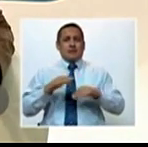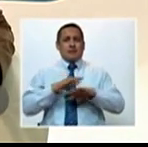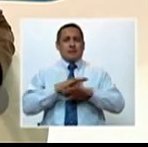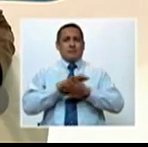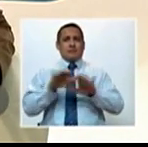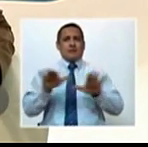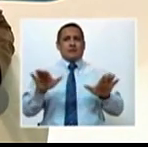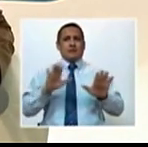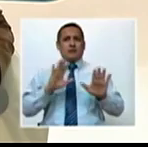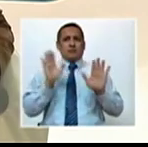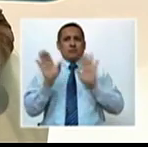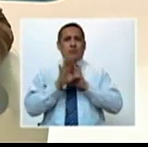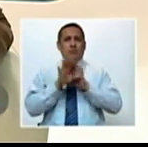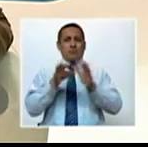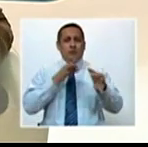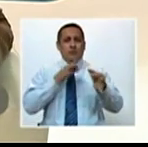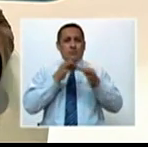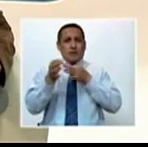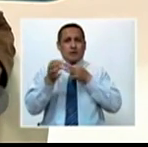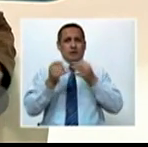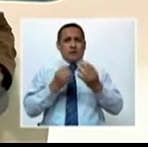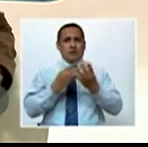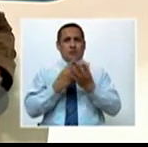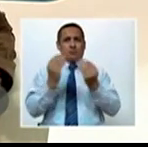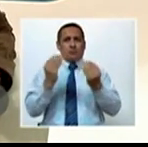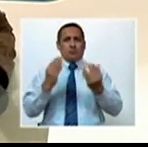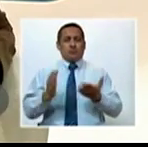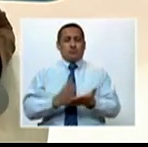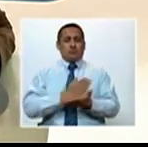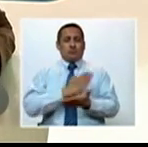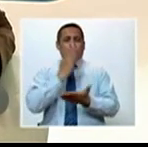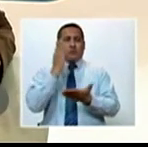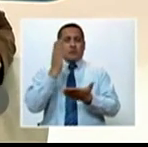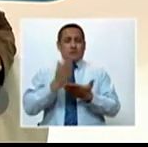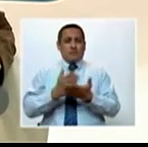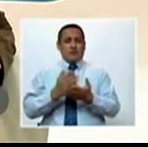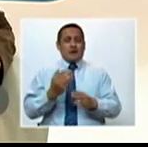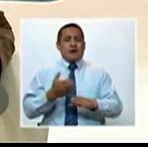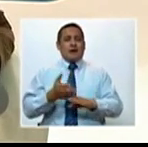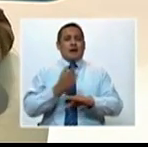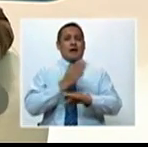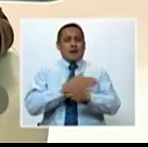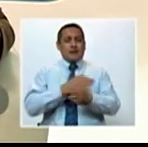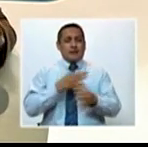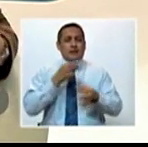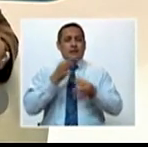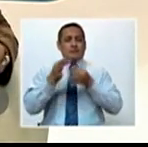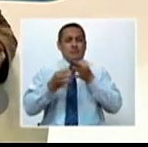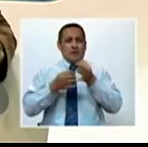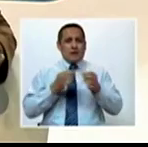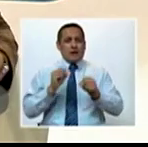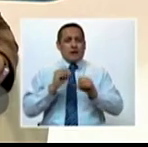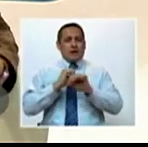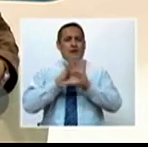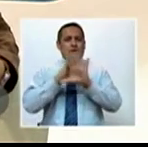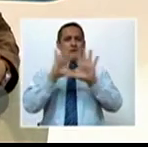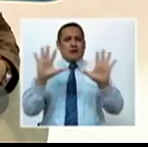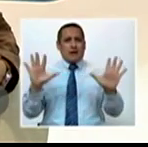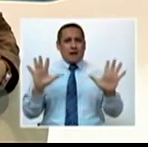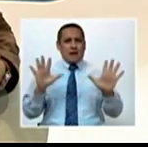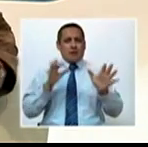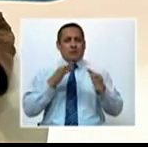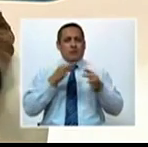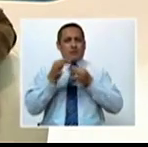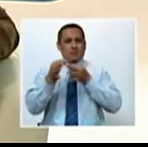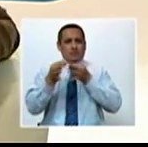terminan, ¿no?, de decantar un poco los conceptos que tratamos buenamente de